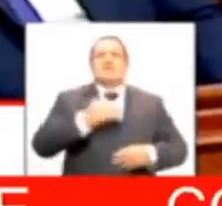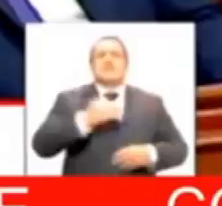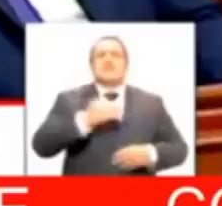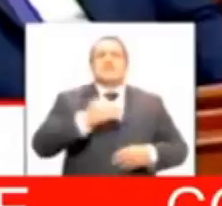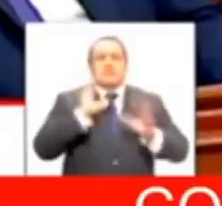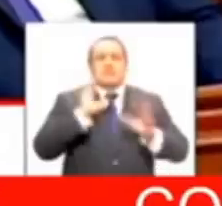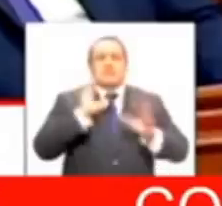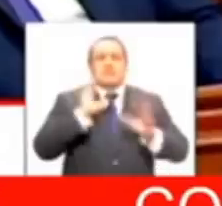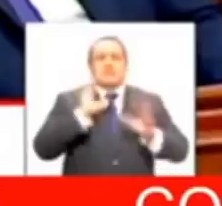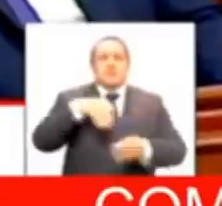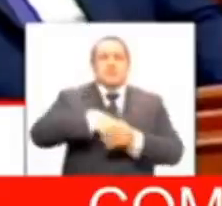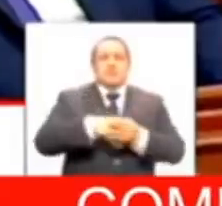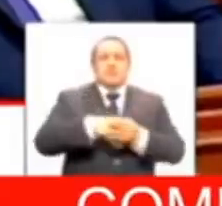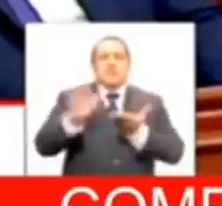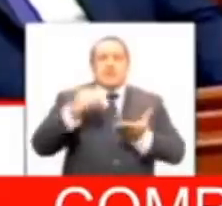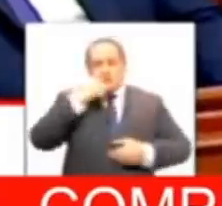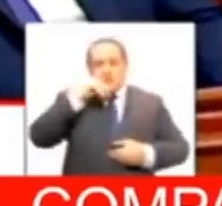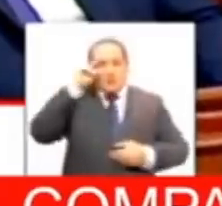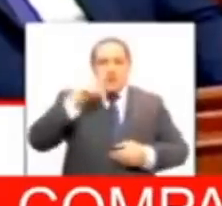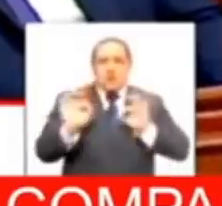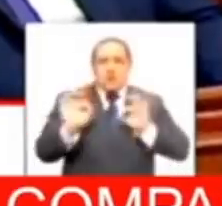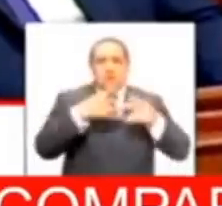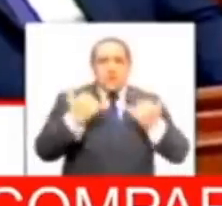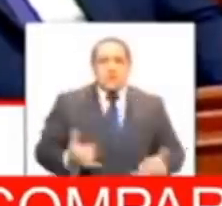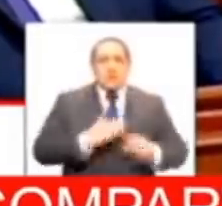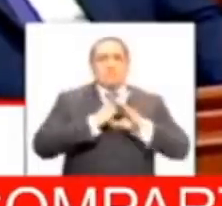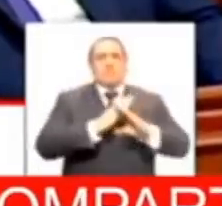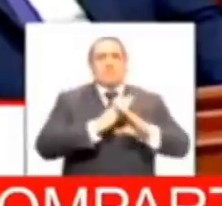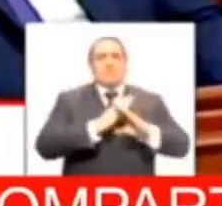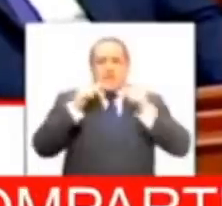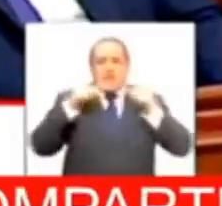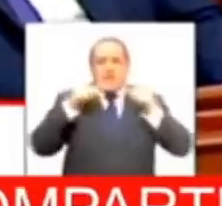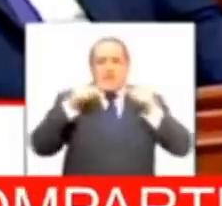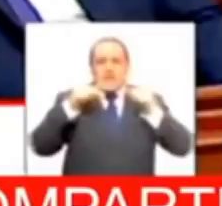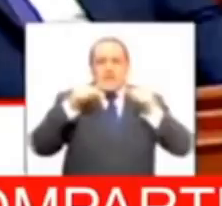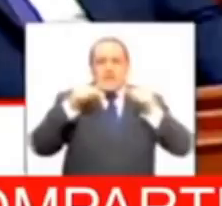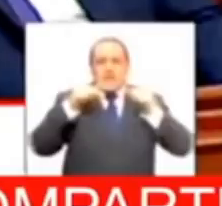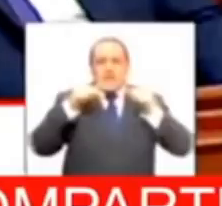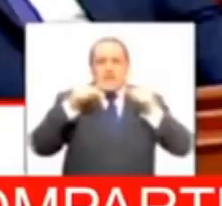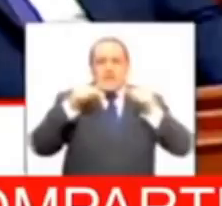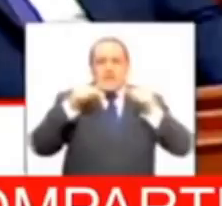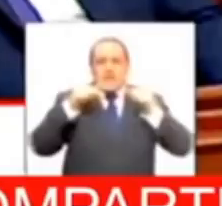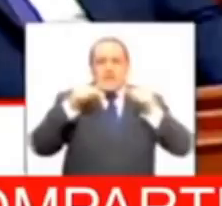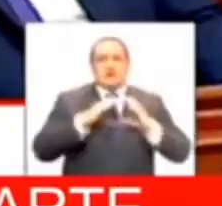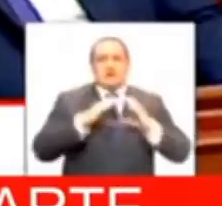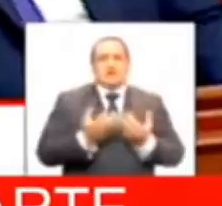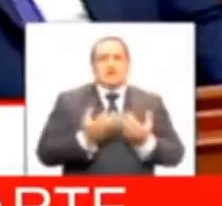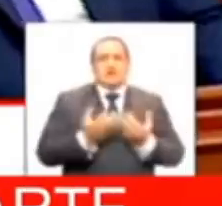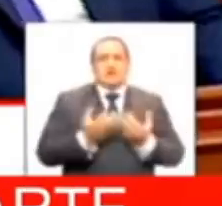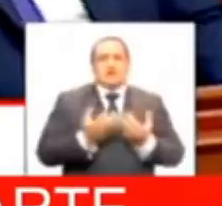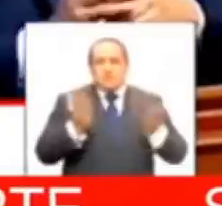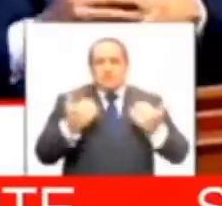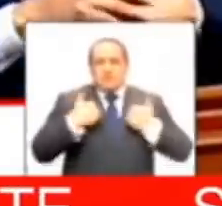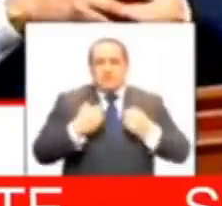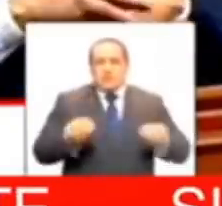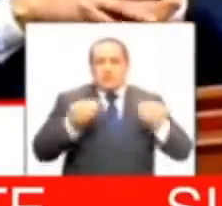la vacancia de corrupto y delincuente? Los mismos que ahora se oponen a este, a esta decisión que tiene que hacer el Congreso de la República. Por favor,